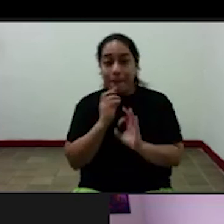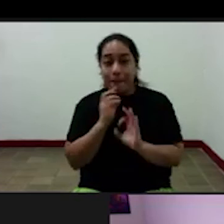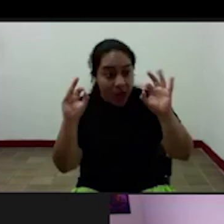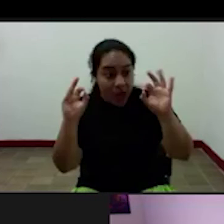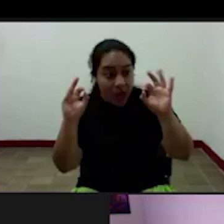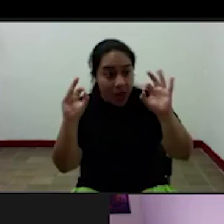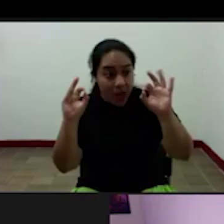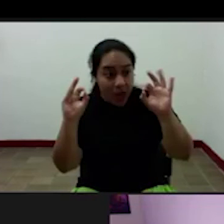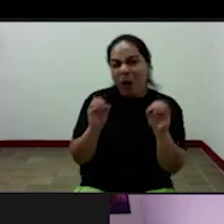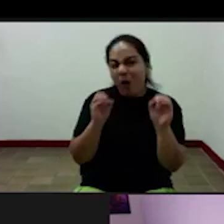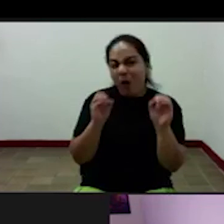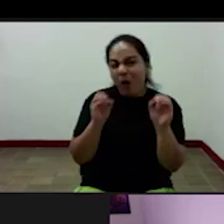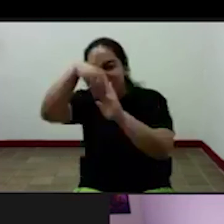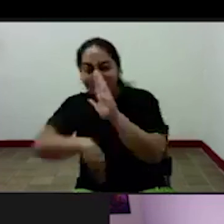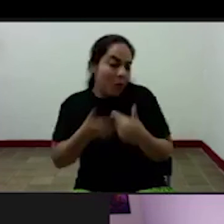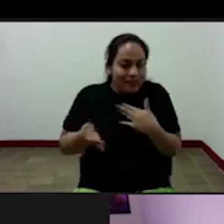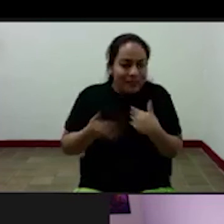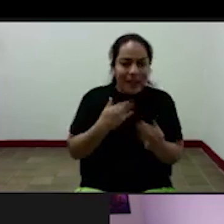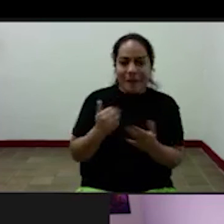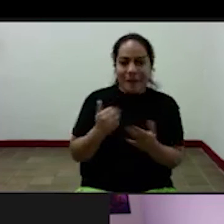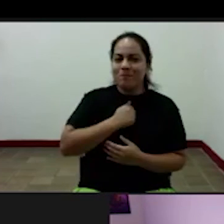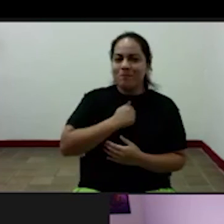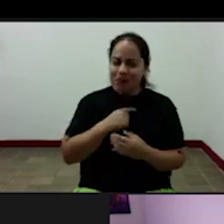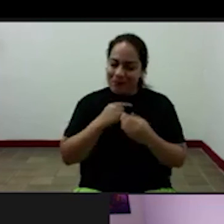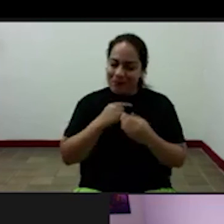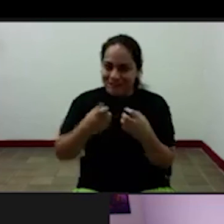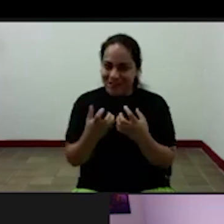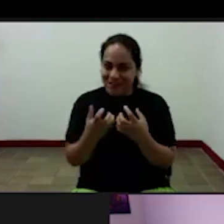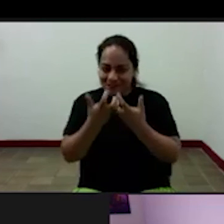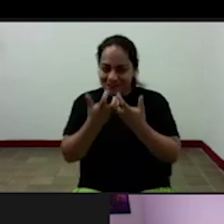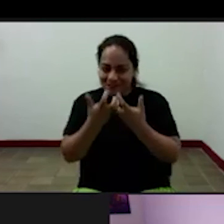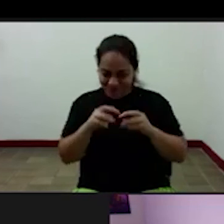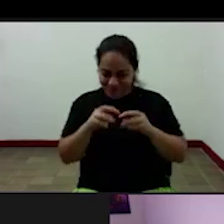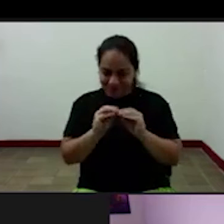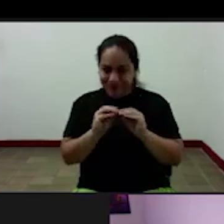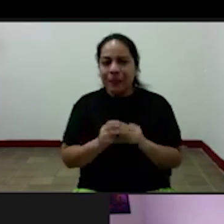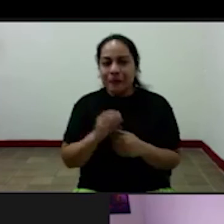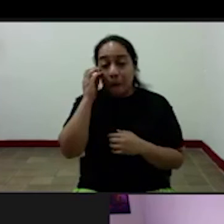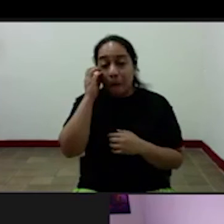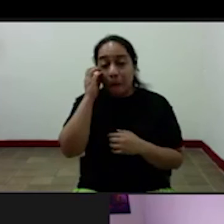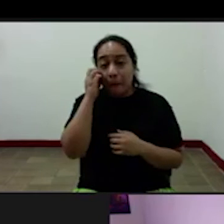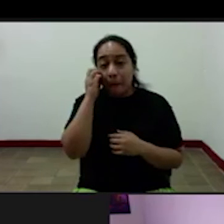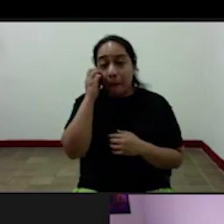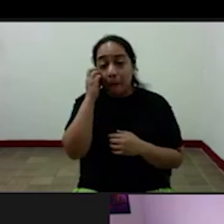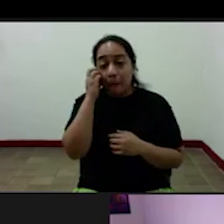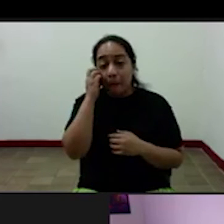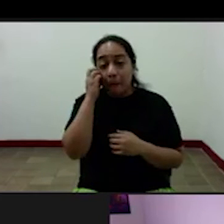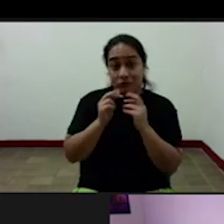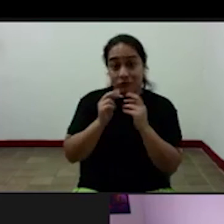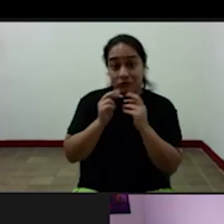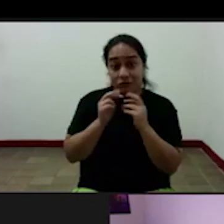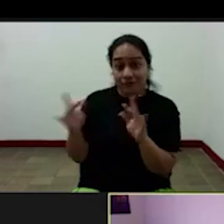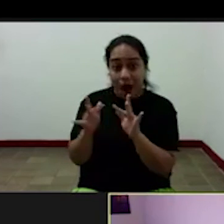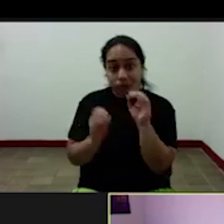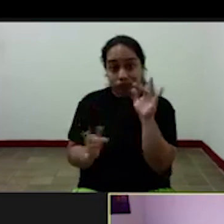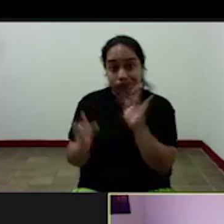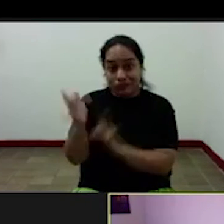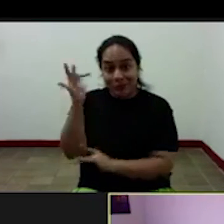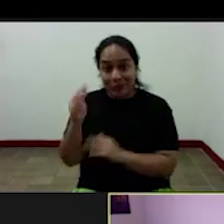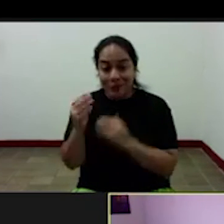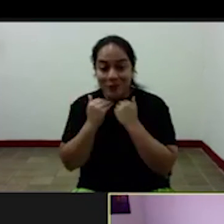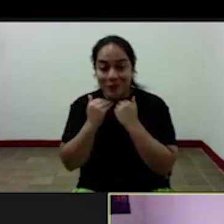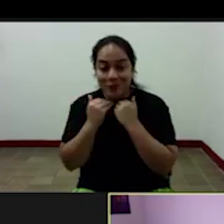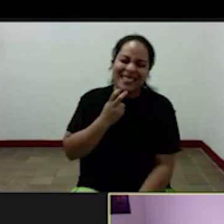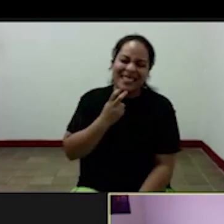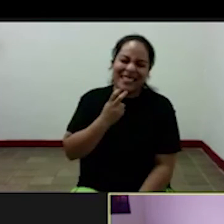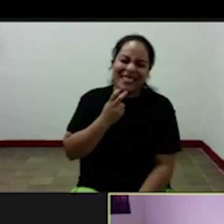crean o no, pero es nuestra función, es nuestra labor. No sé si te contesté, Adriana, pero... Sí, no, muy interesante el